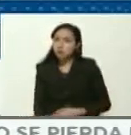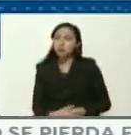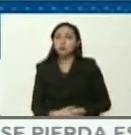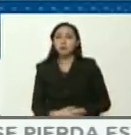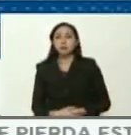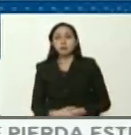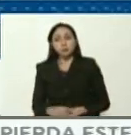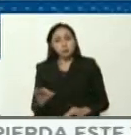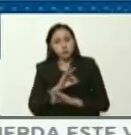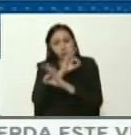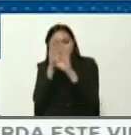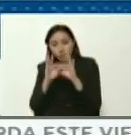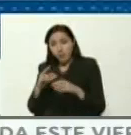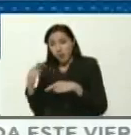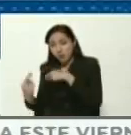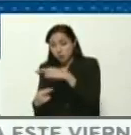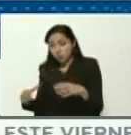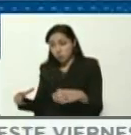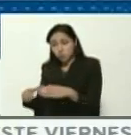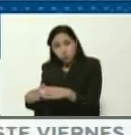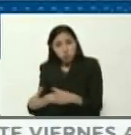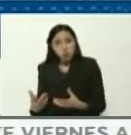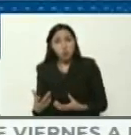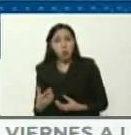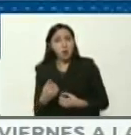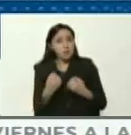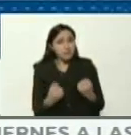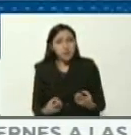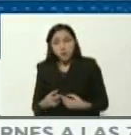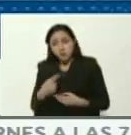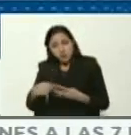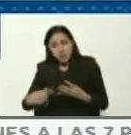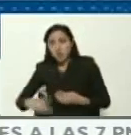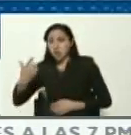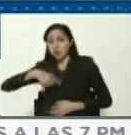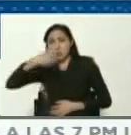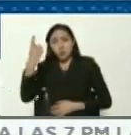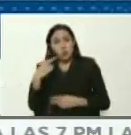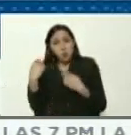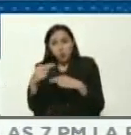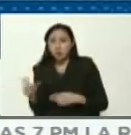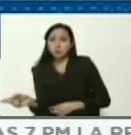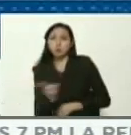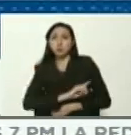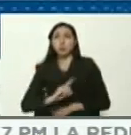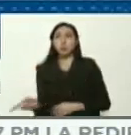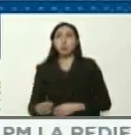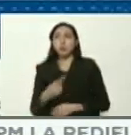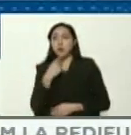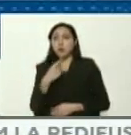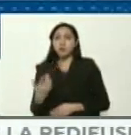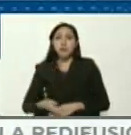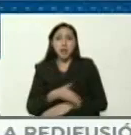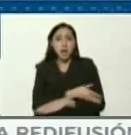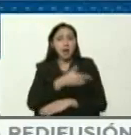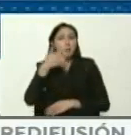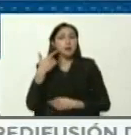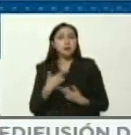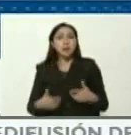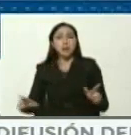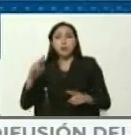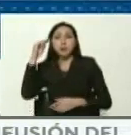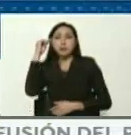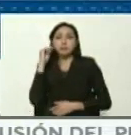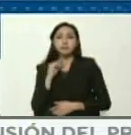Los métodos de la revolución no pueden ser burocráticos, elitistas, aéreos, como decía el libertador Simón Bolívar.